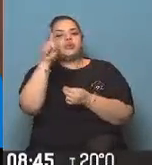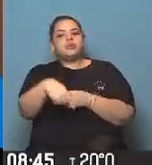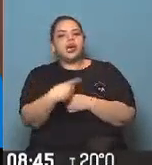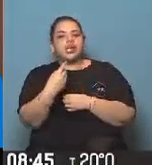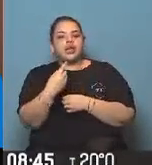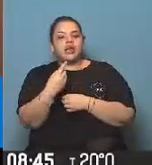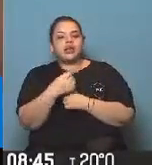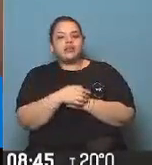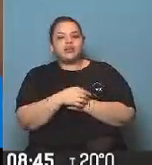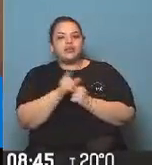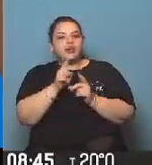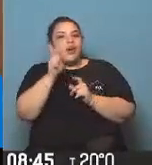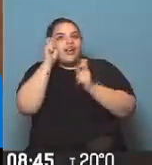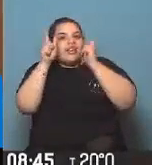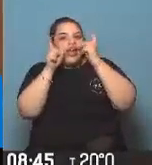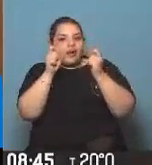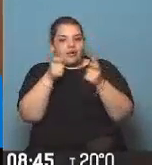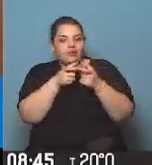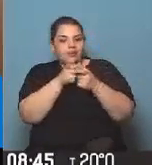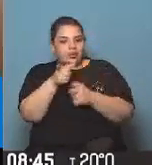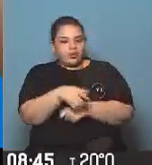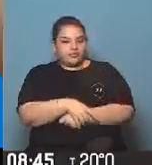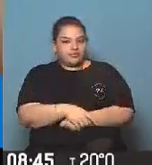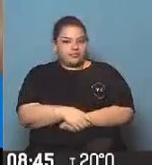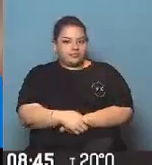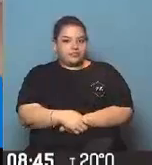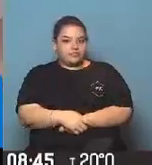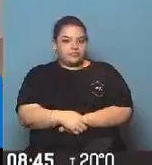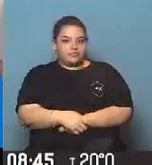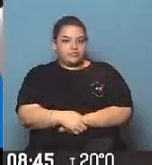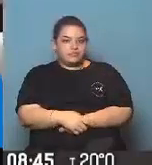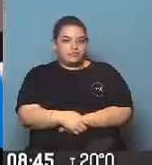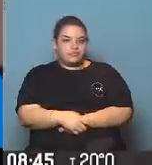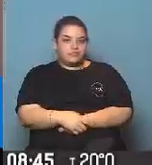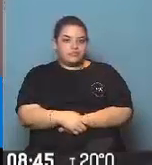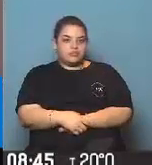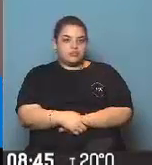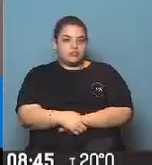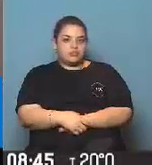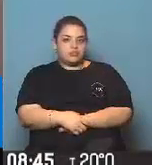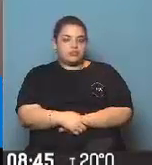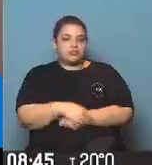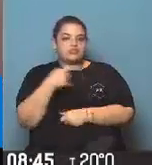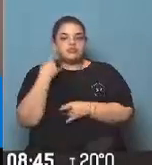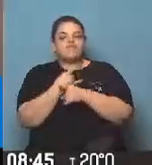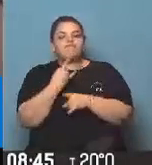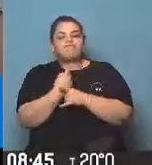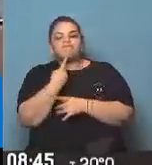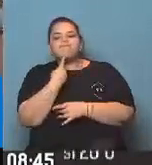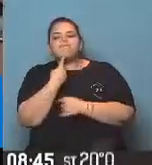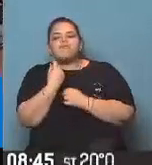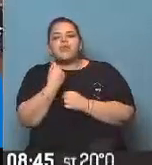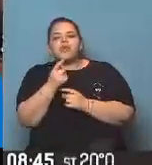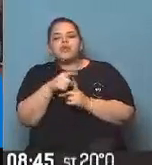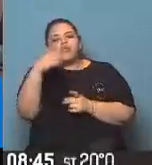poner el foco en esa semana en particular y en esos acontecimientos. Bueno, yo siempre me hice la pregunta de qué había ocurrido en el